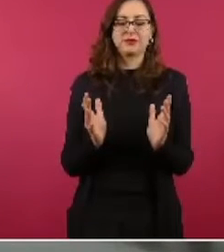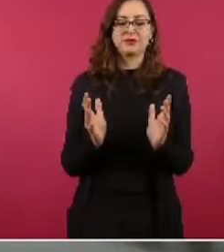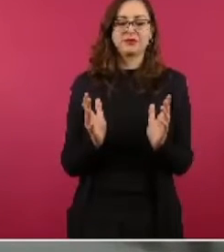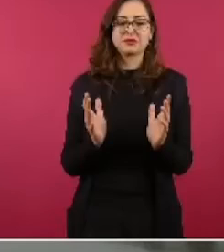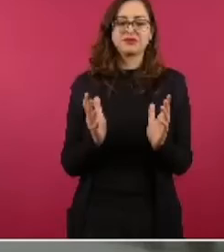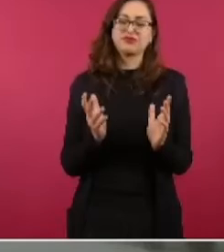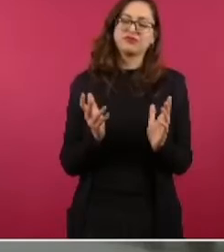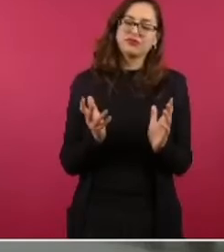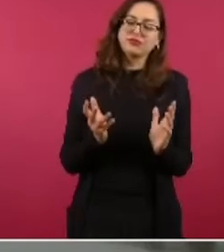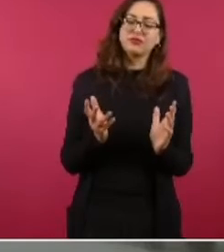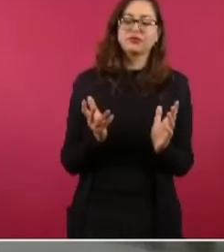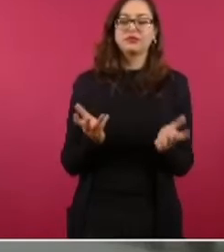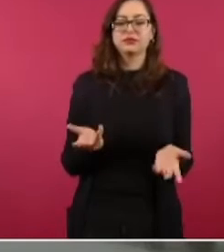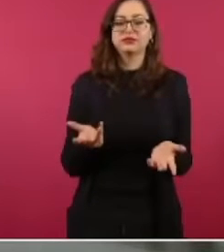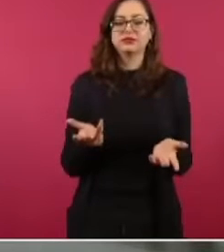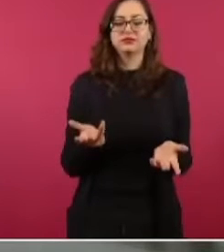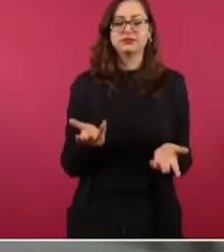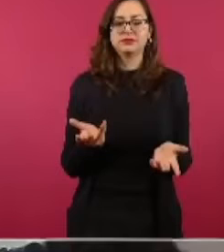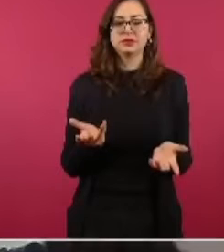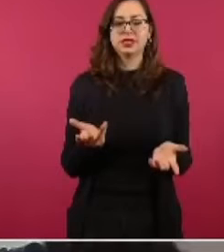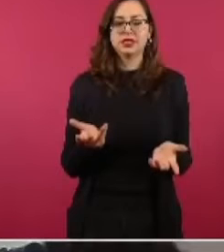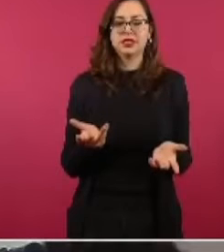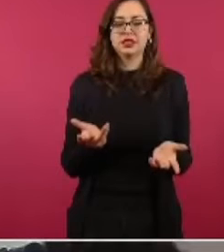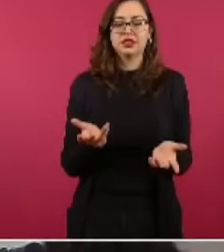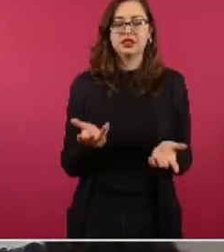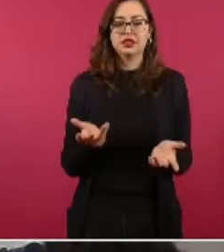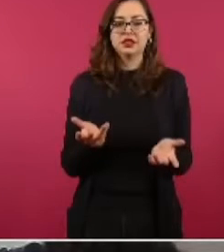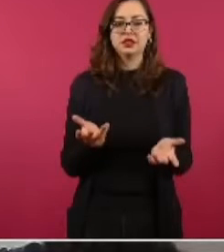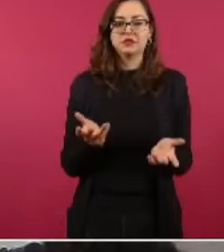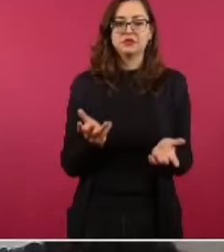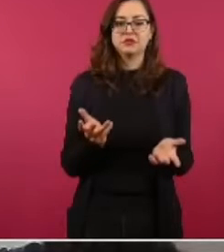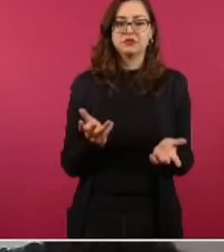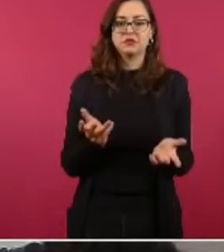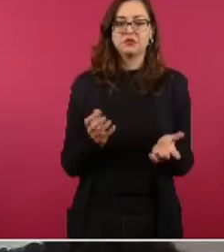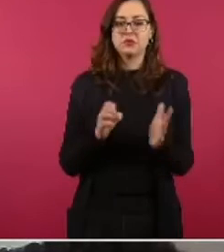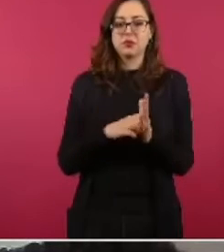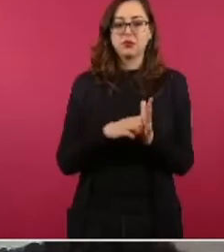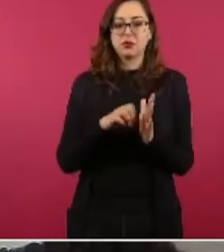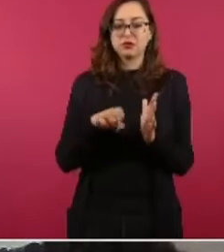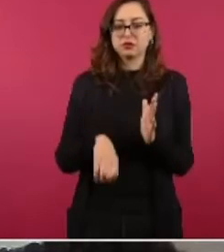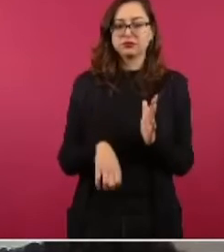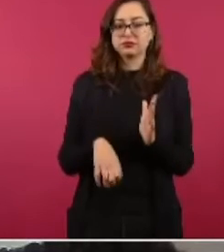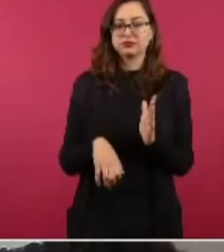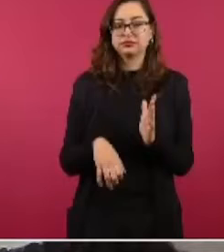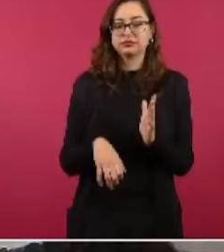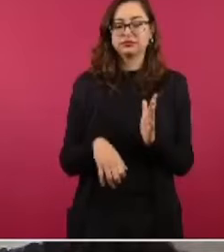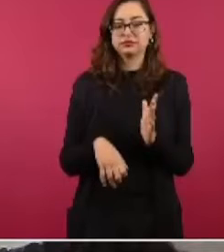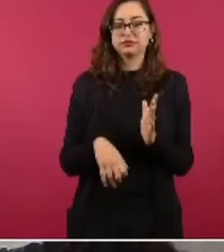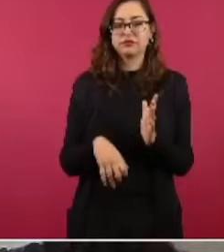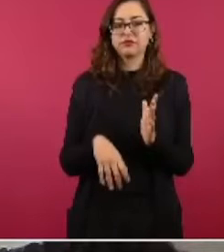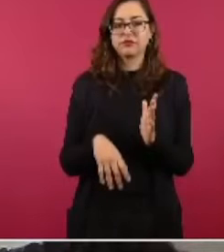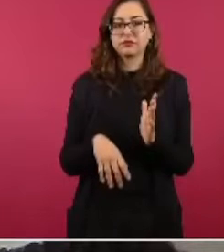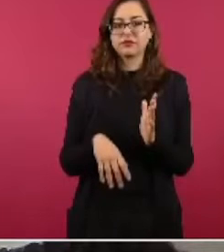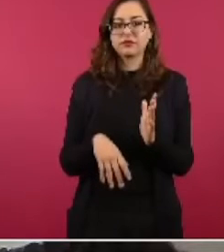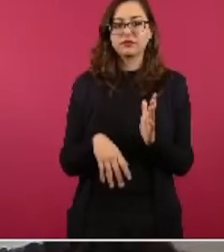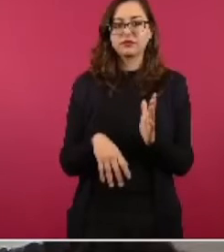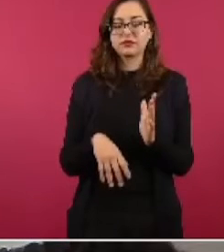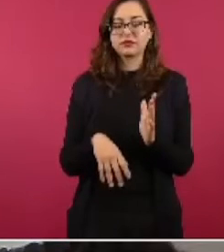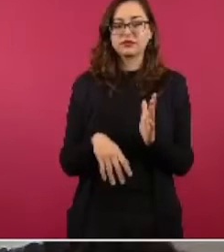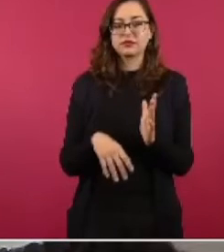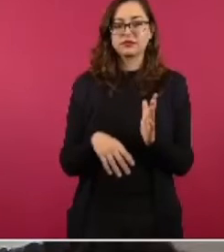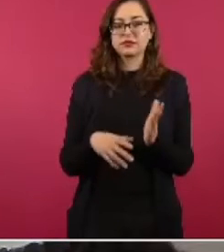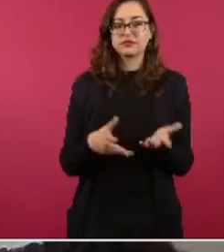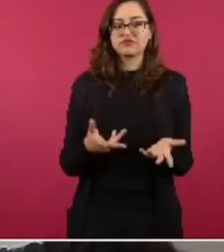pero se parece, cuando alguien dice algo que no les gusta a